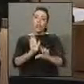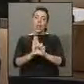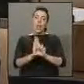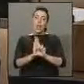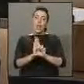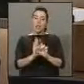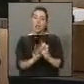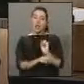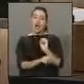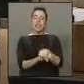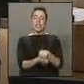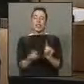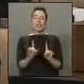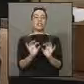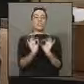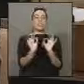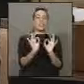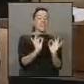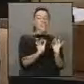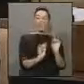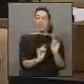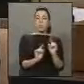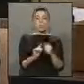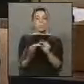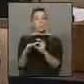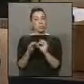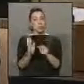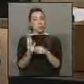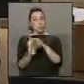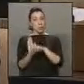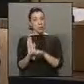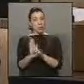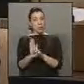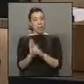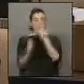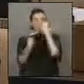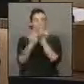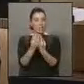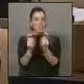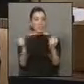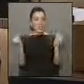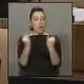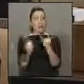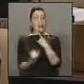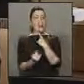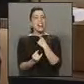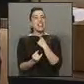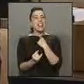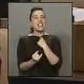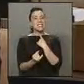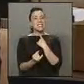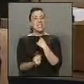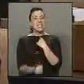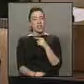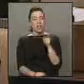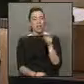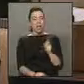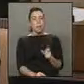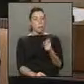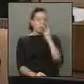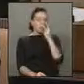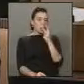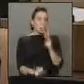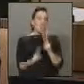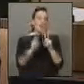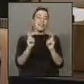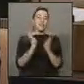no admite excepciones. Por ello, este proyecto de ley encara de manera correcta la aspiración de quienes, sosteniendo en sus hombros los labores